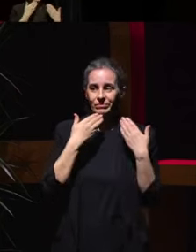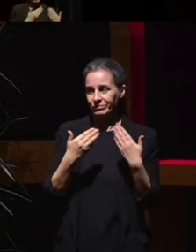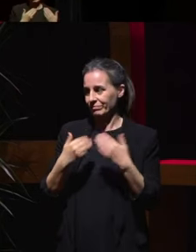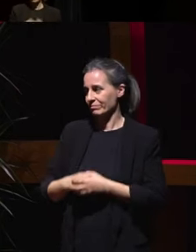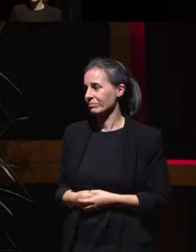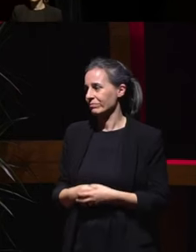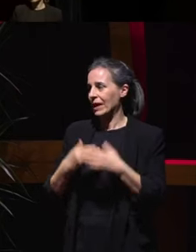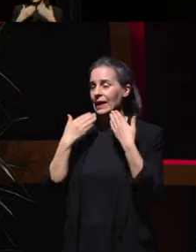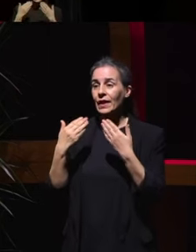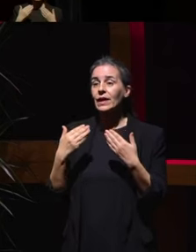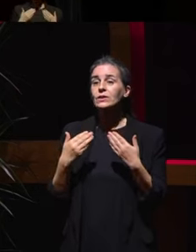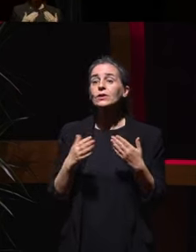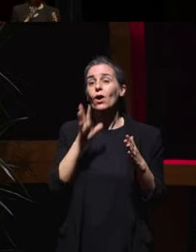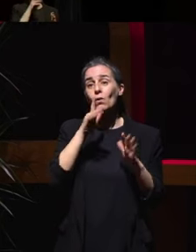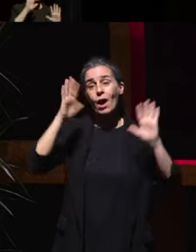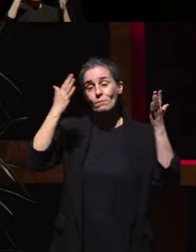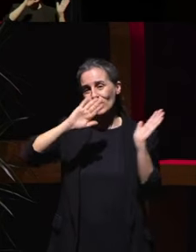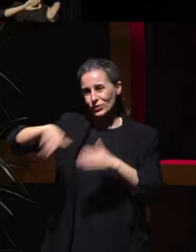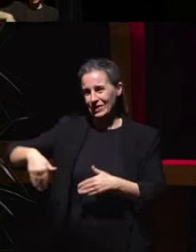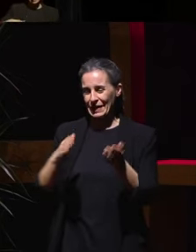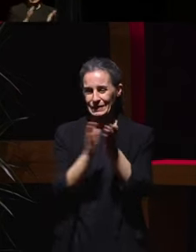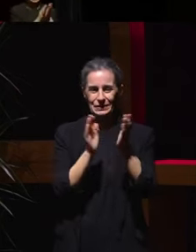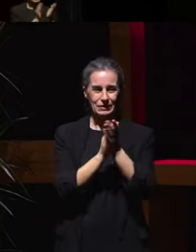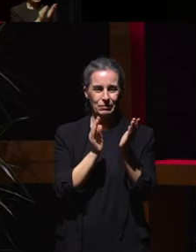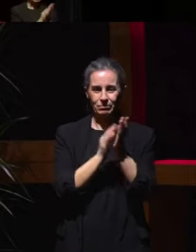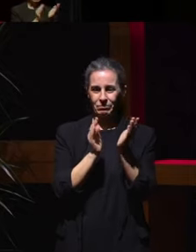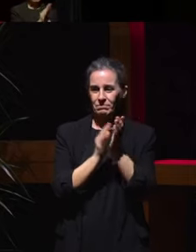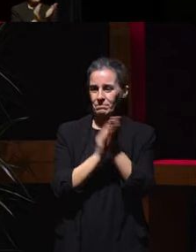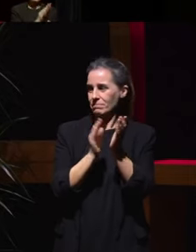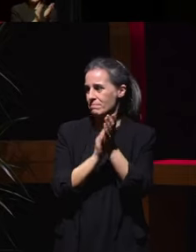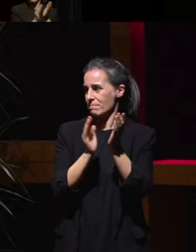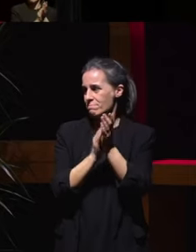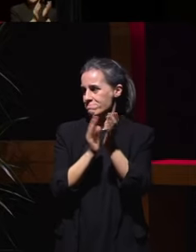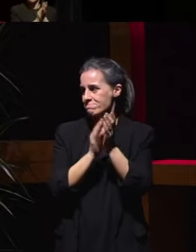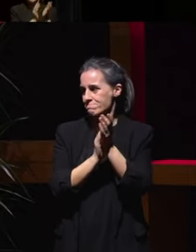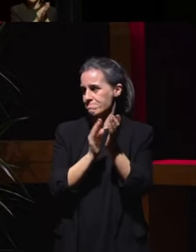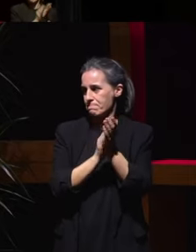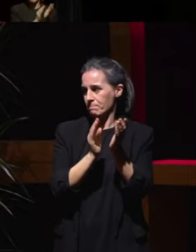Gracias, Paula. Le damos el aplauso final a Paula Montes. Gracias.